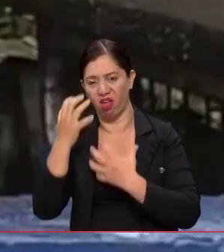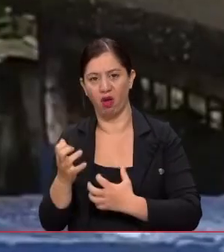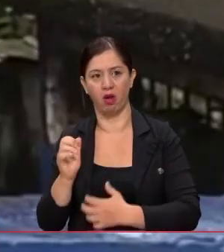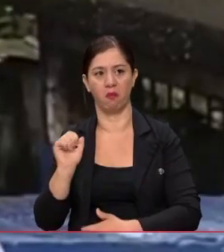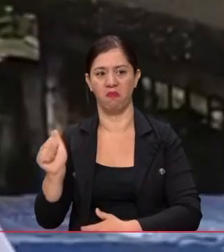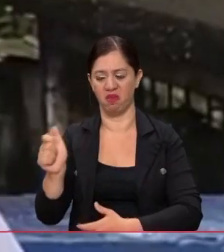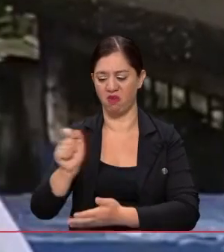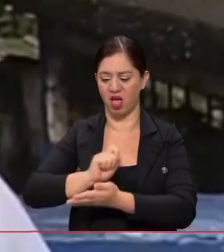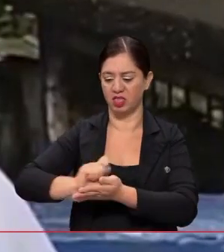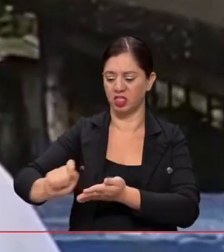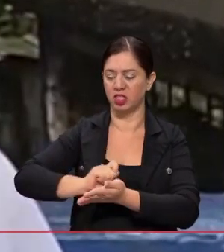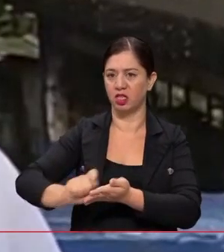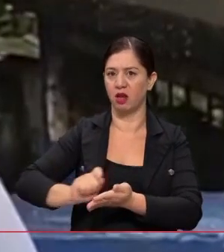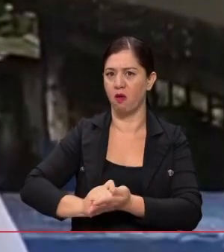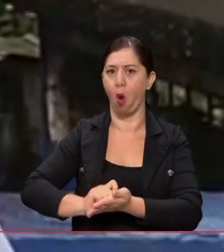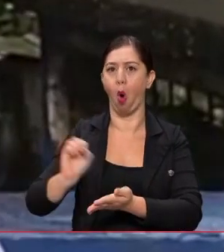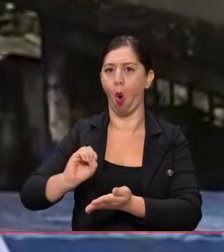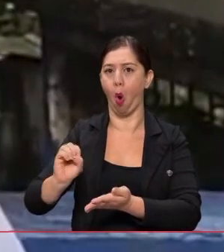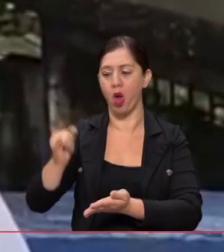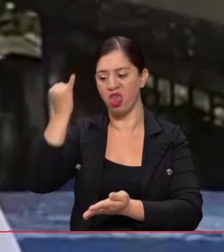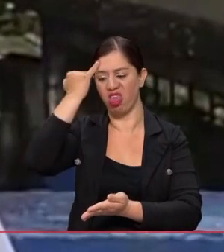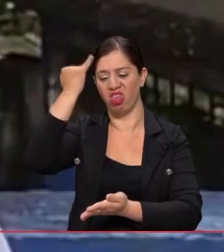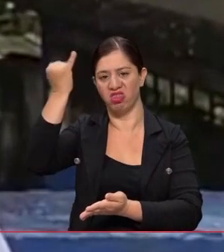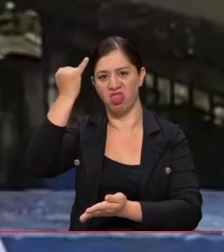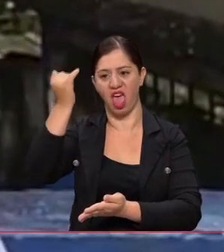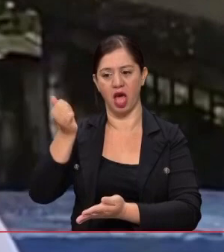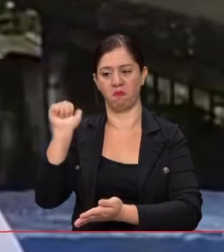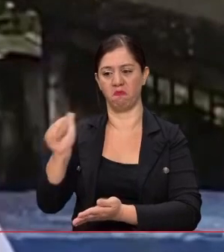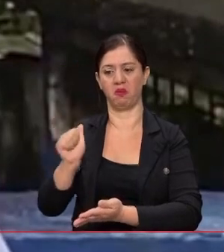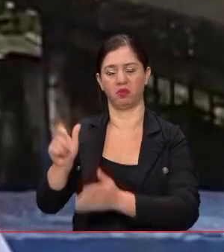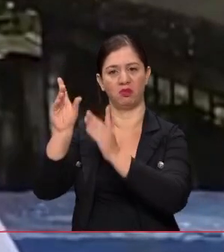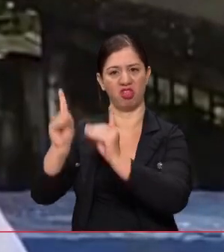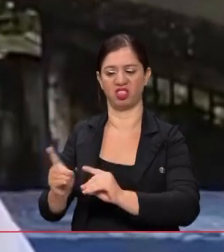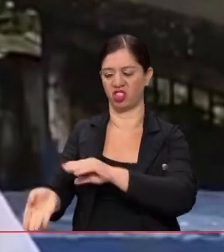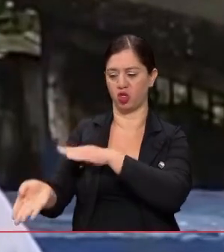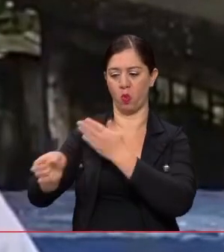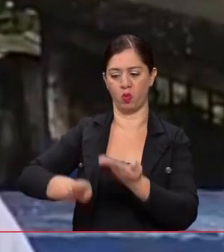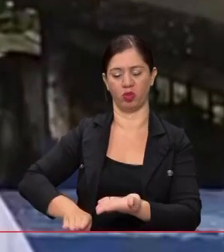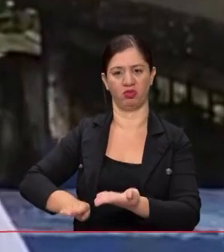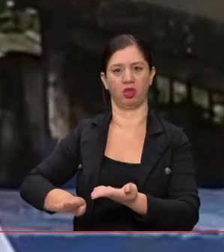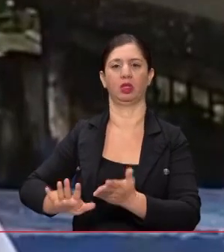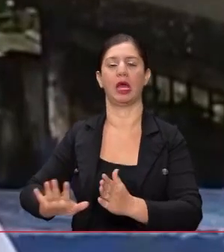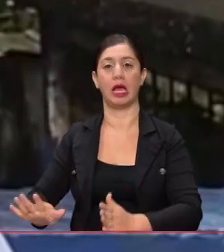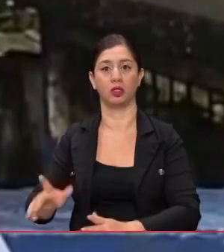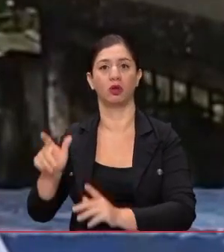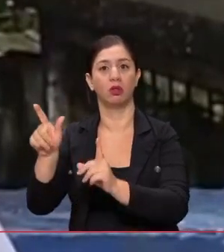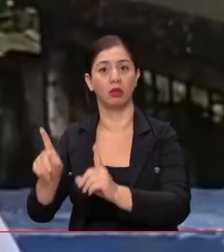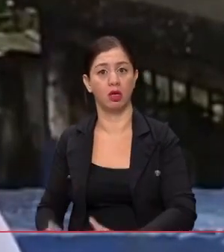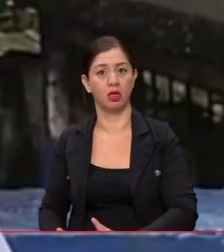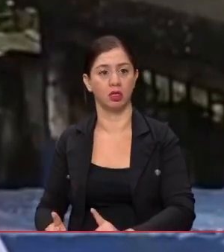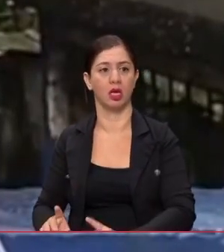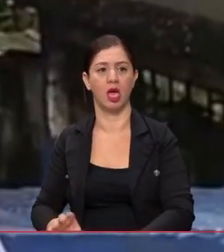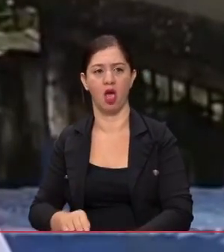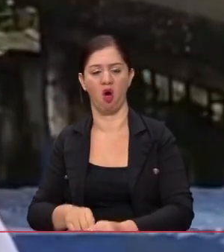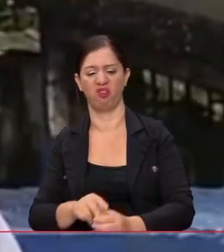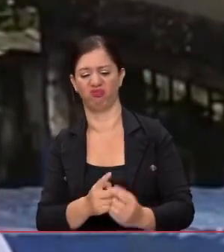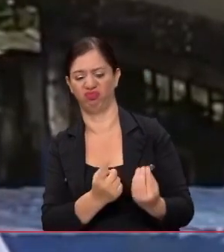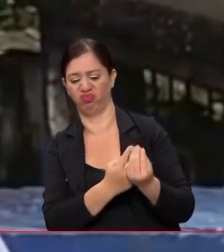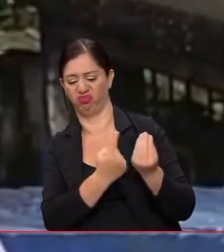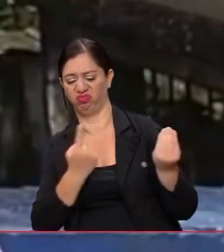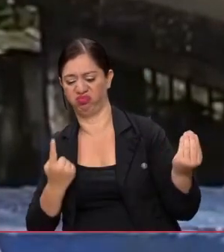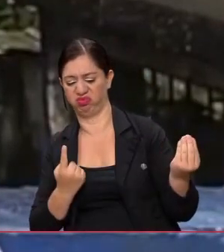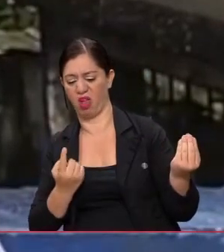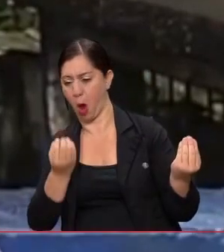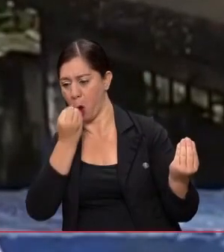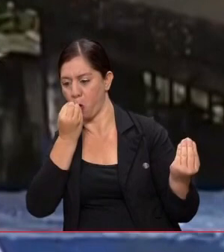o manifieste ideación suicida, que quiere acabar con su vida o que no quiere continuar, que se aleje, que coma demasiado